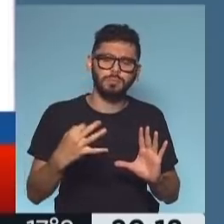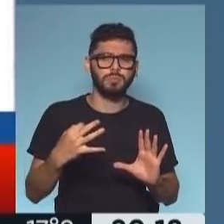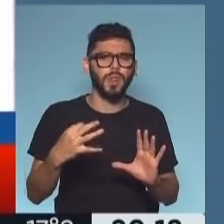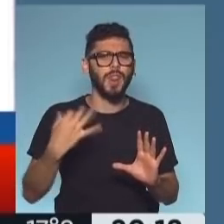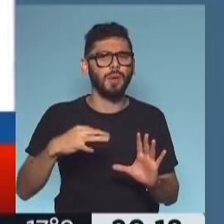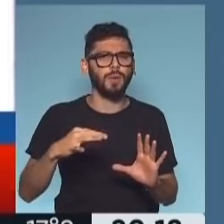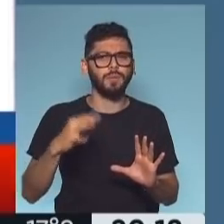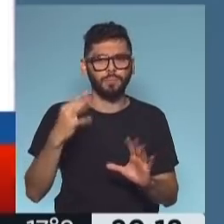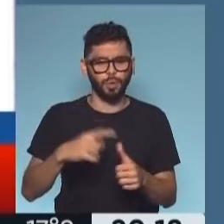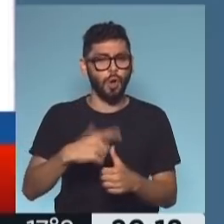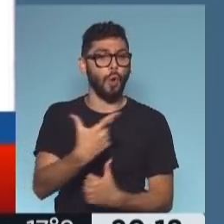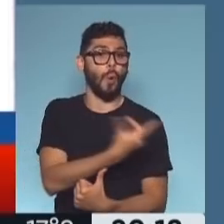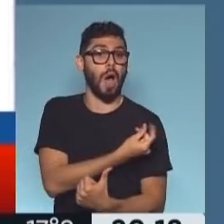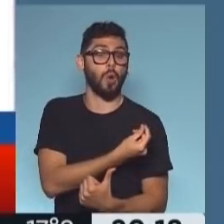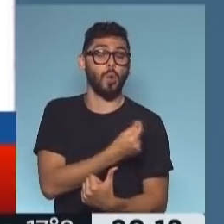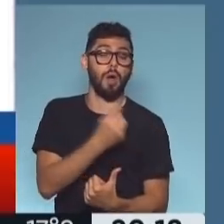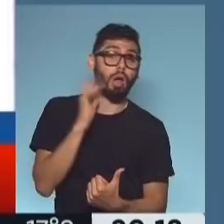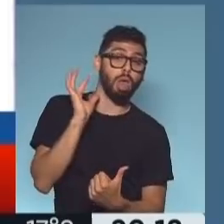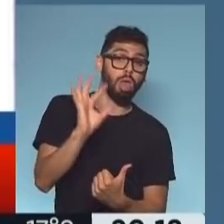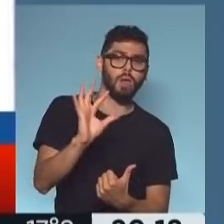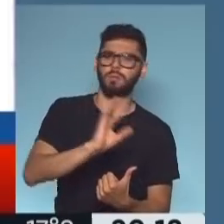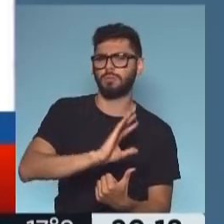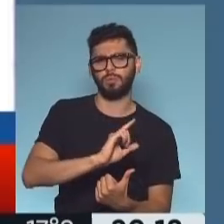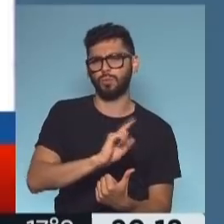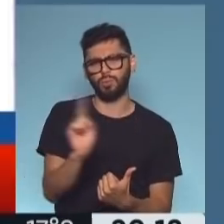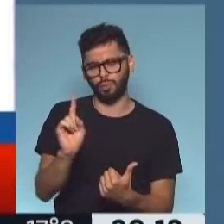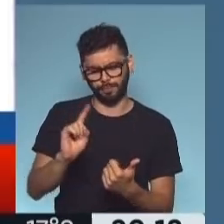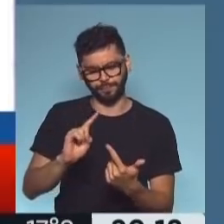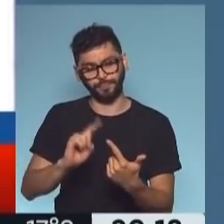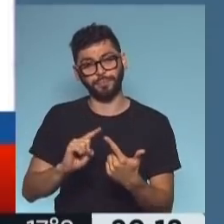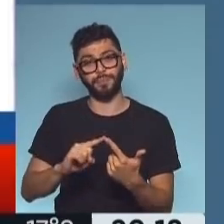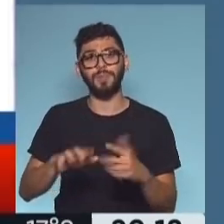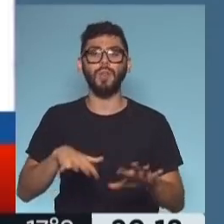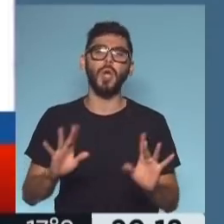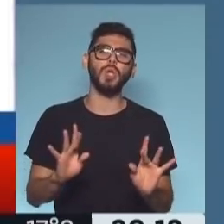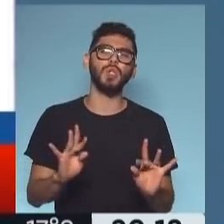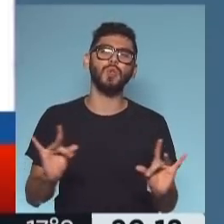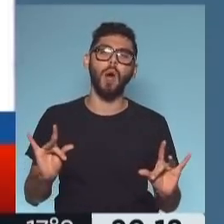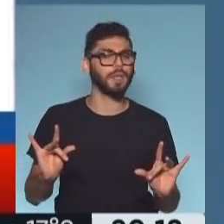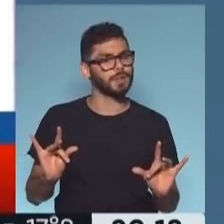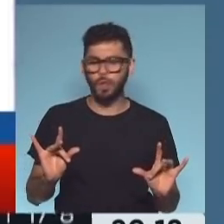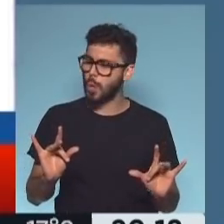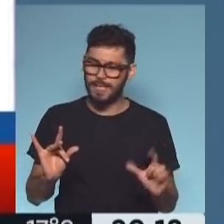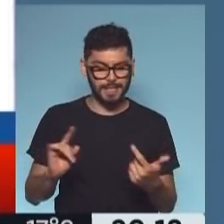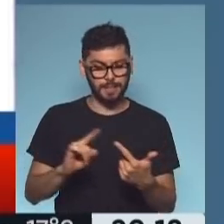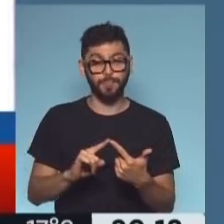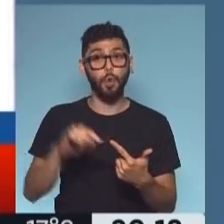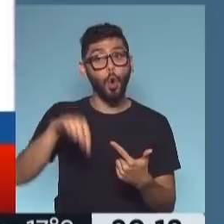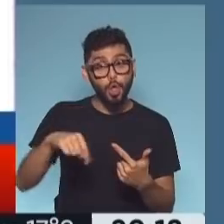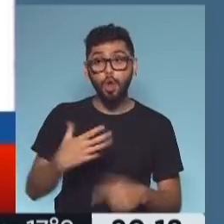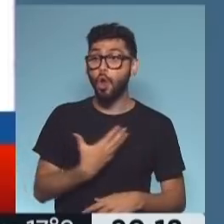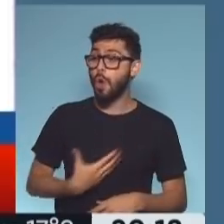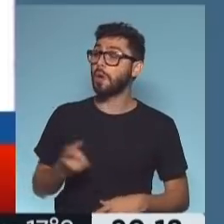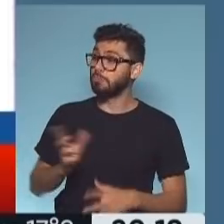juego ni la calidad de las vacunas, ni que estamos en una situación leve. Bueno, hoy me parece que el gobierno recogió un poco